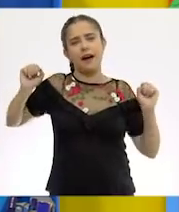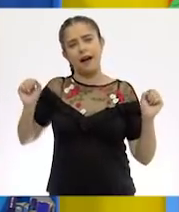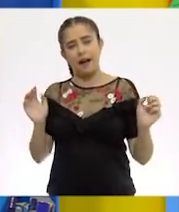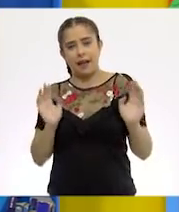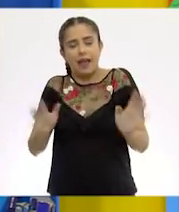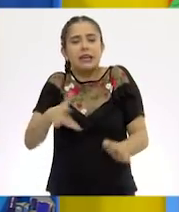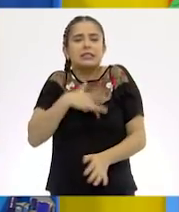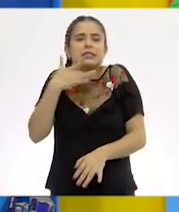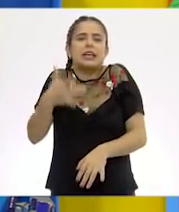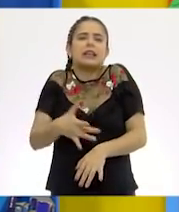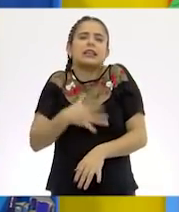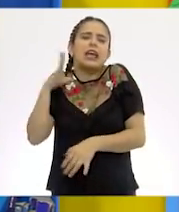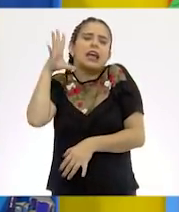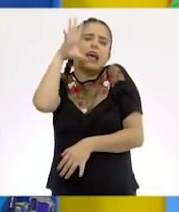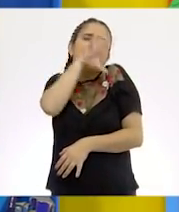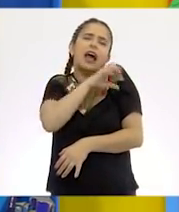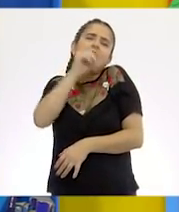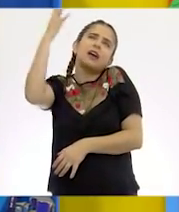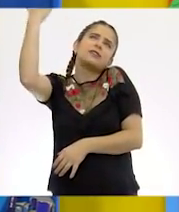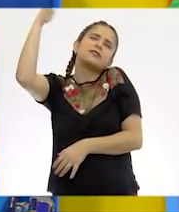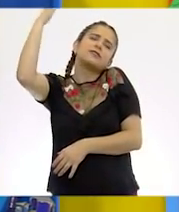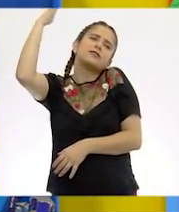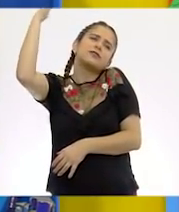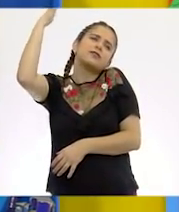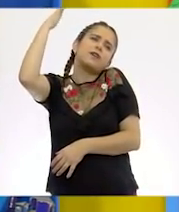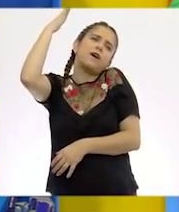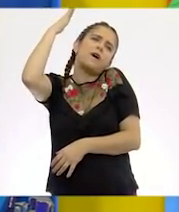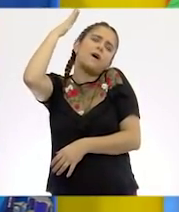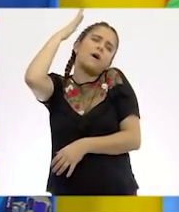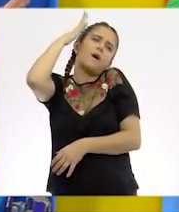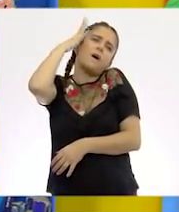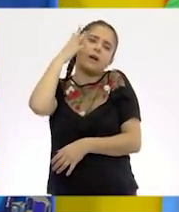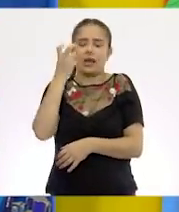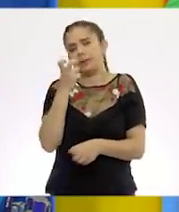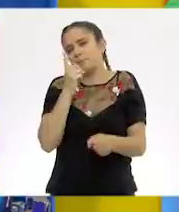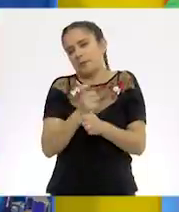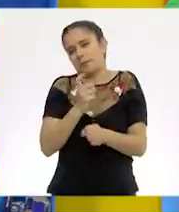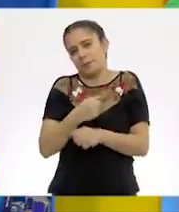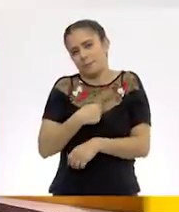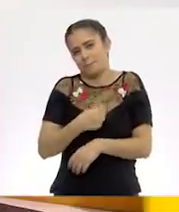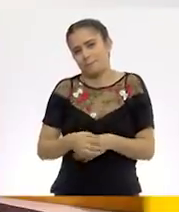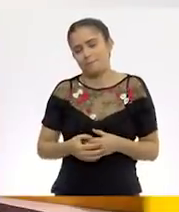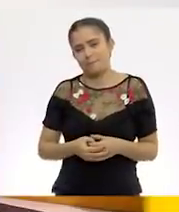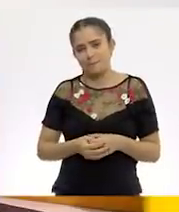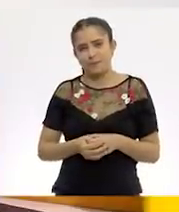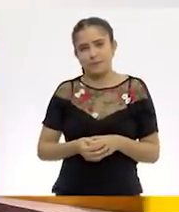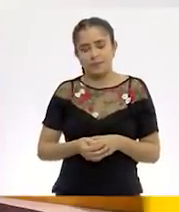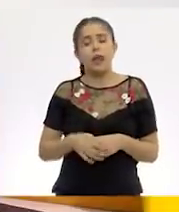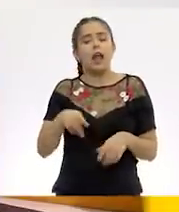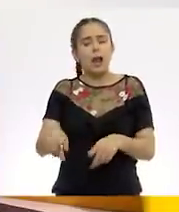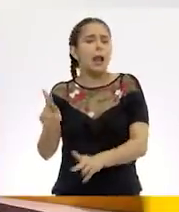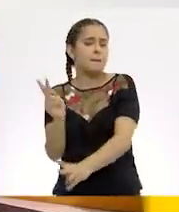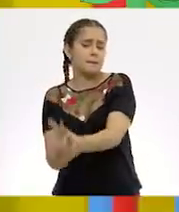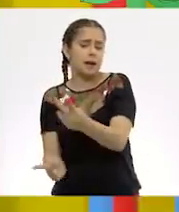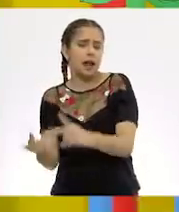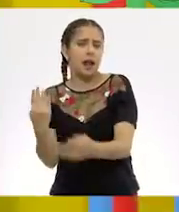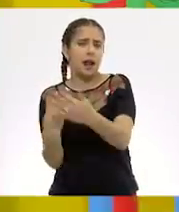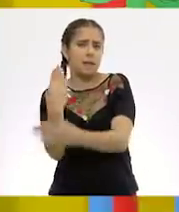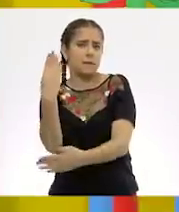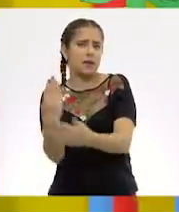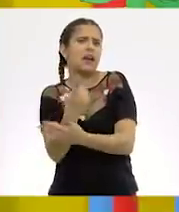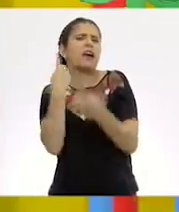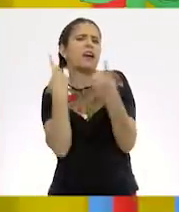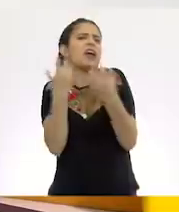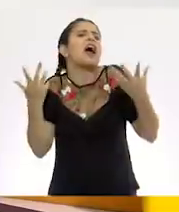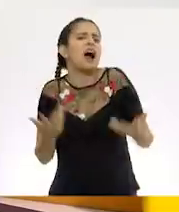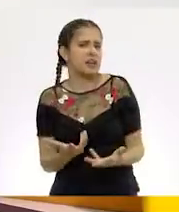Siento el calorcito de los rayos del sol. Eso es lo primero que hago. Muy bien. ¿Qué hace una planta en la mañana? Te invito